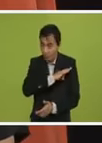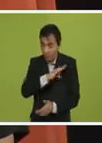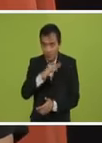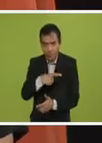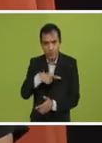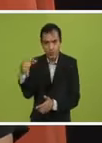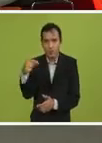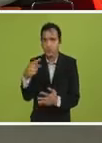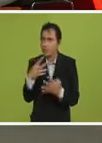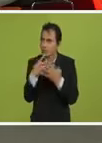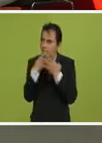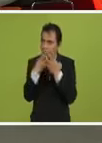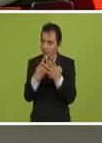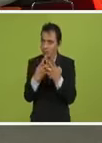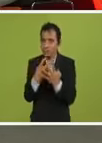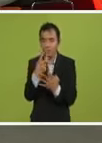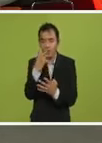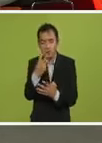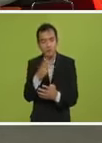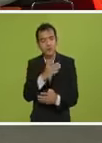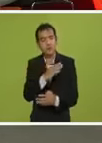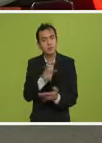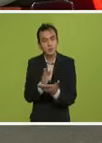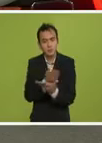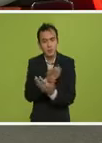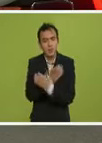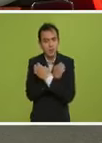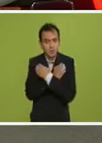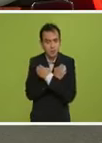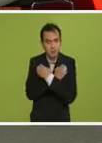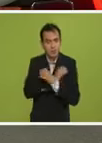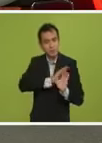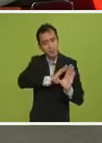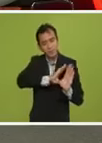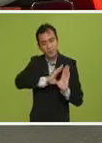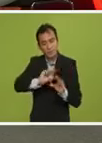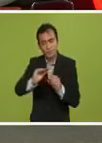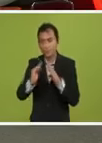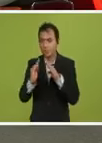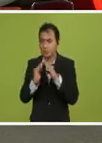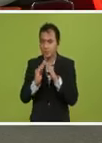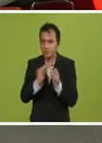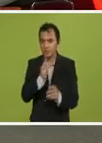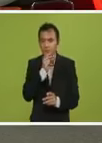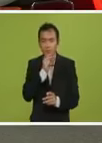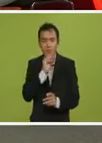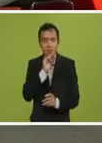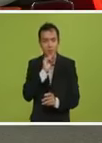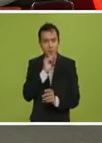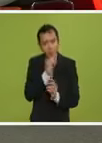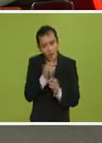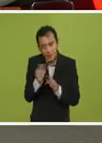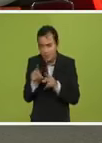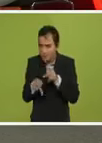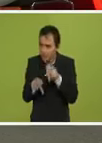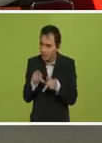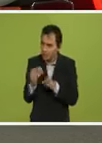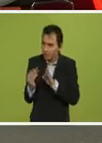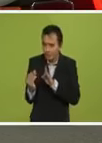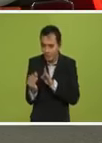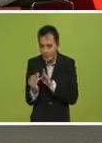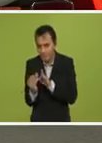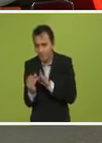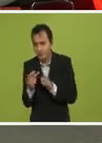parte de la educación que tendríamos que tener también desde casa, los papás, acercarnos a los hijos, platicar mucho con ellos que